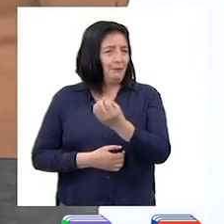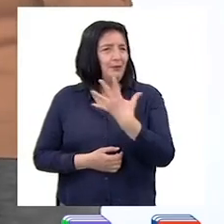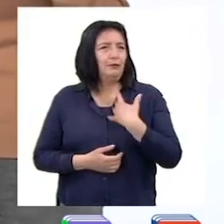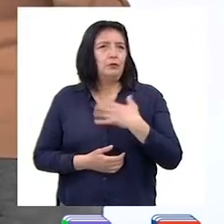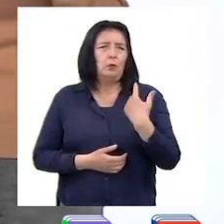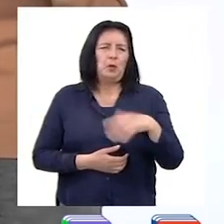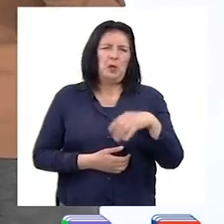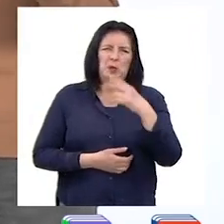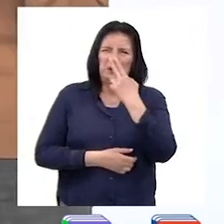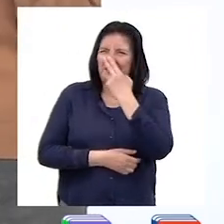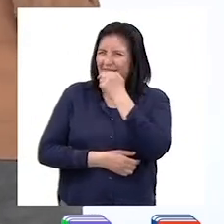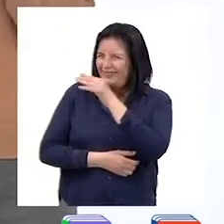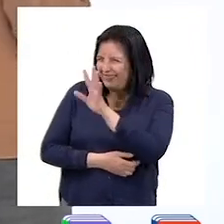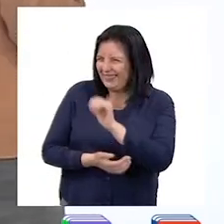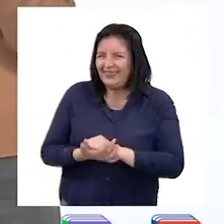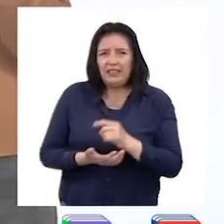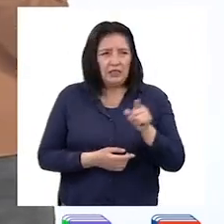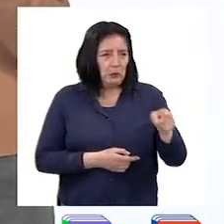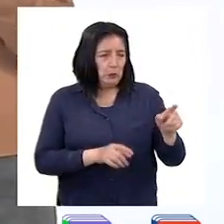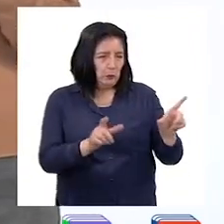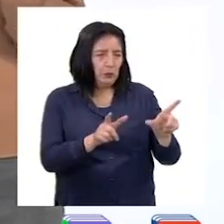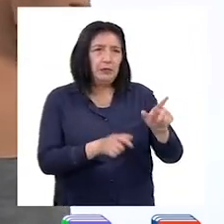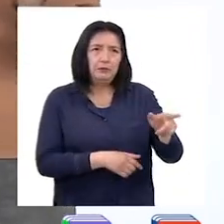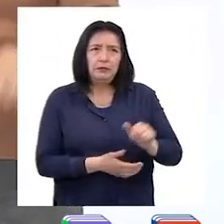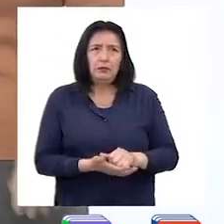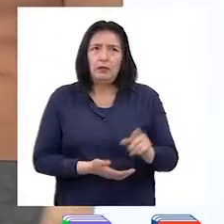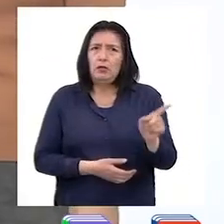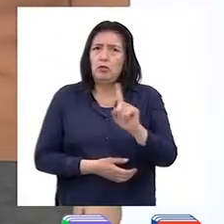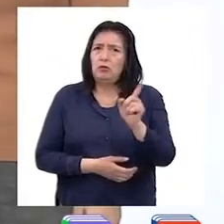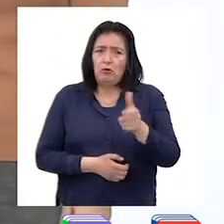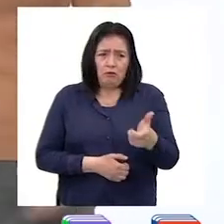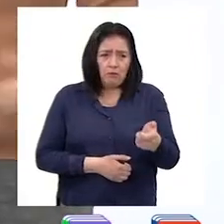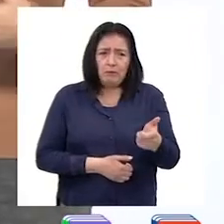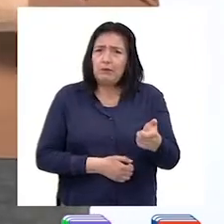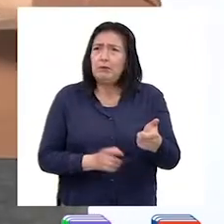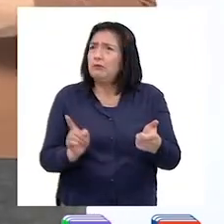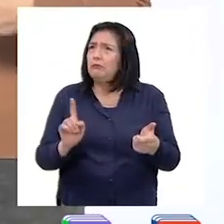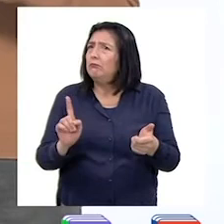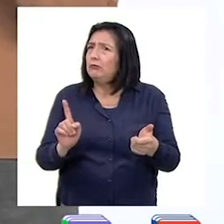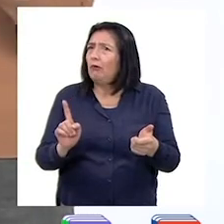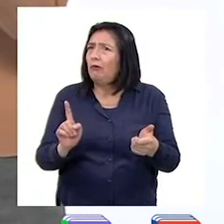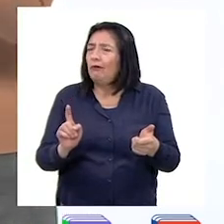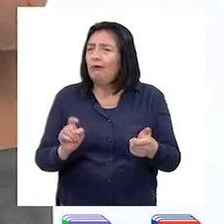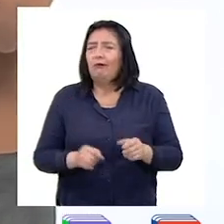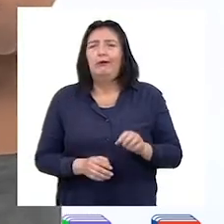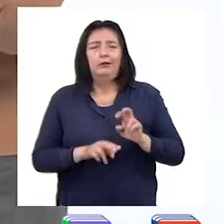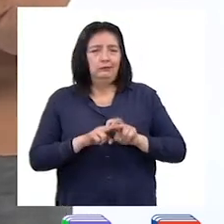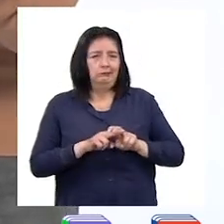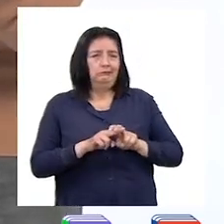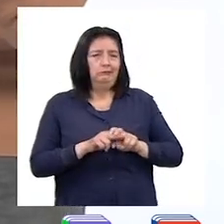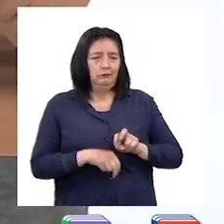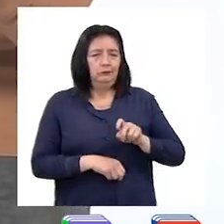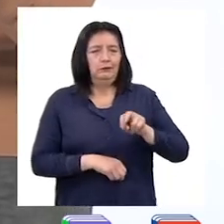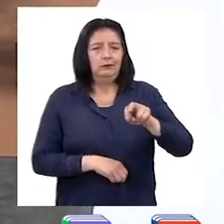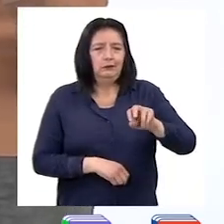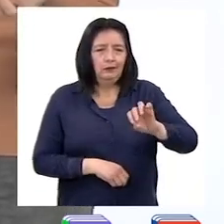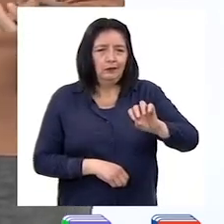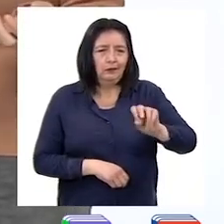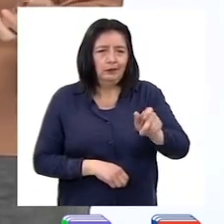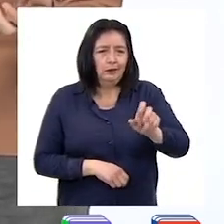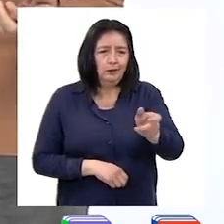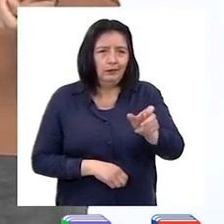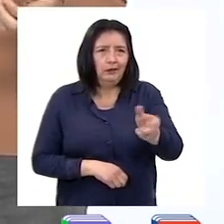cosas rarísimas, como que su televisor no tenía control remoto, sino que había que pararse a cambiar los canales con